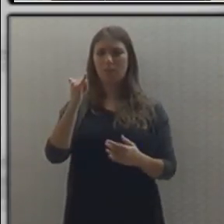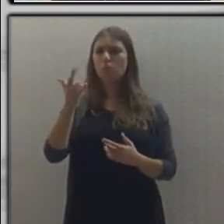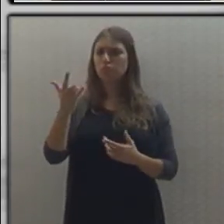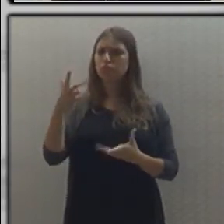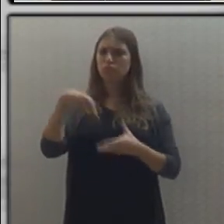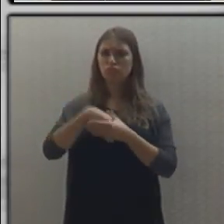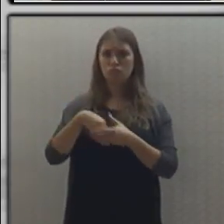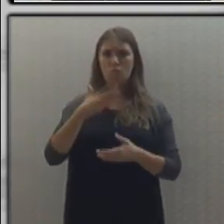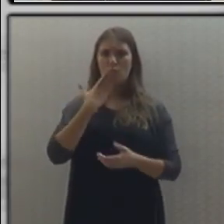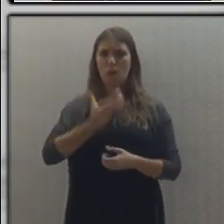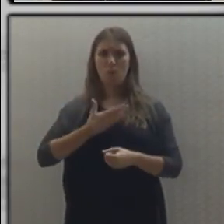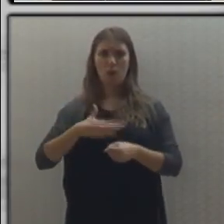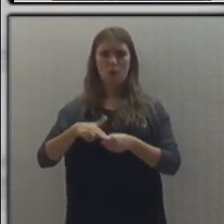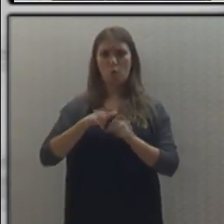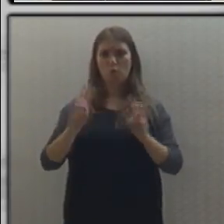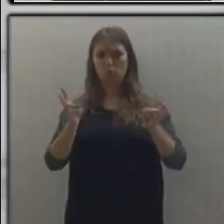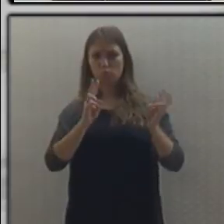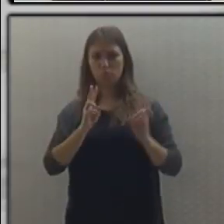activa del barrio.